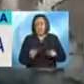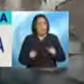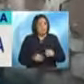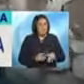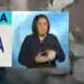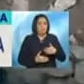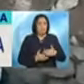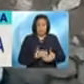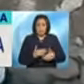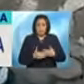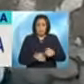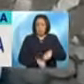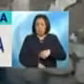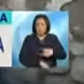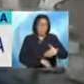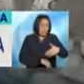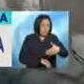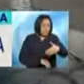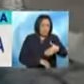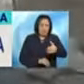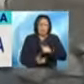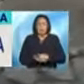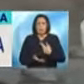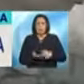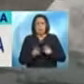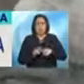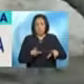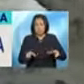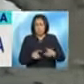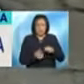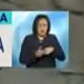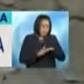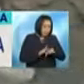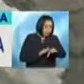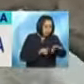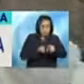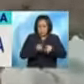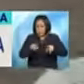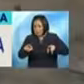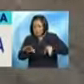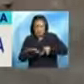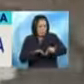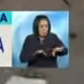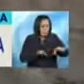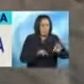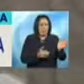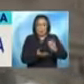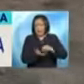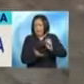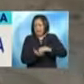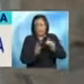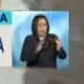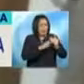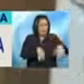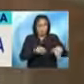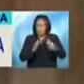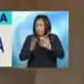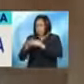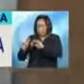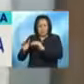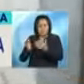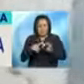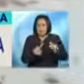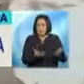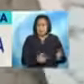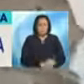paso de las horas y conforme van ingresando a las zonas más alejadas, encuentran a más casas, más viviendas pues